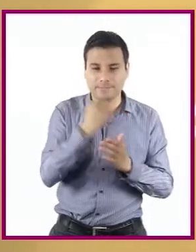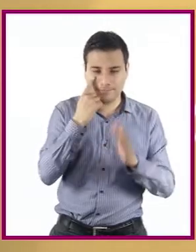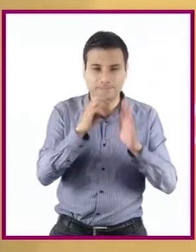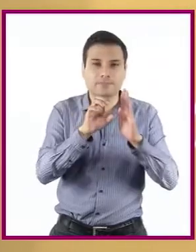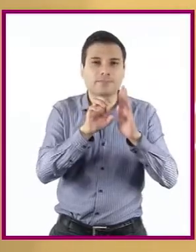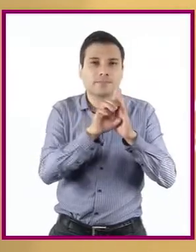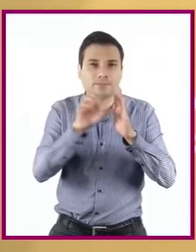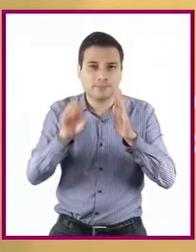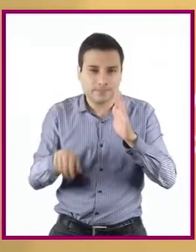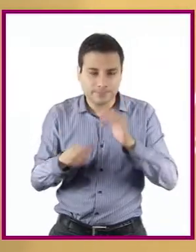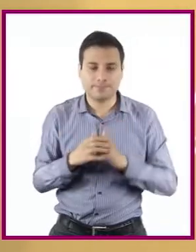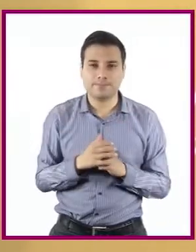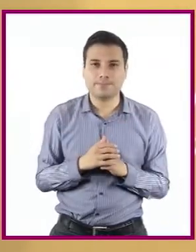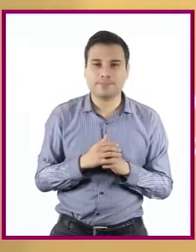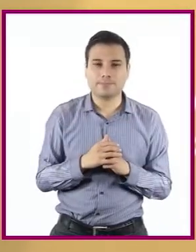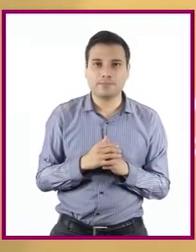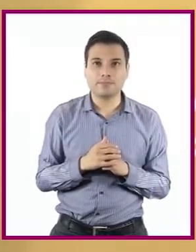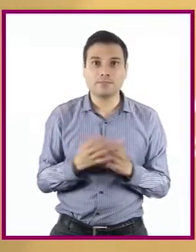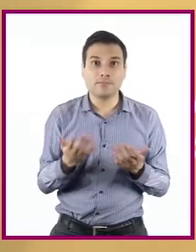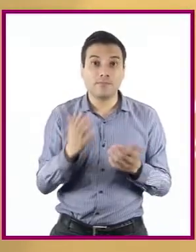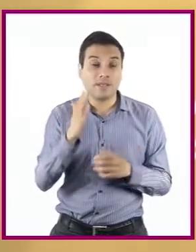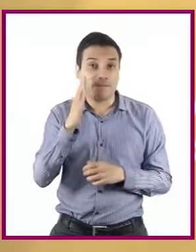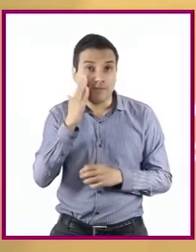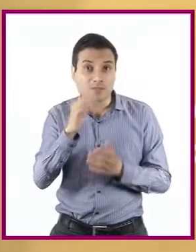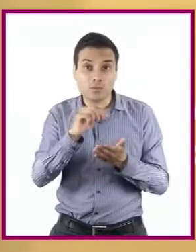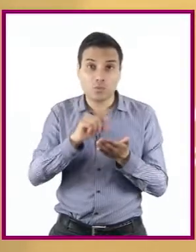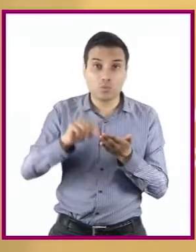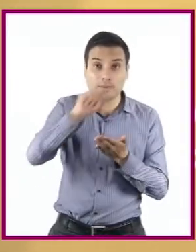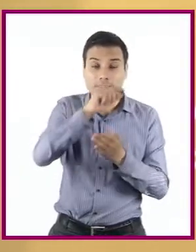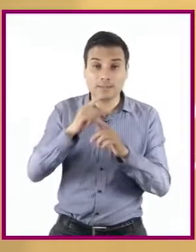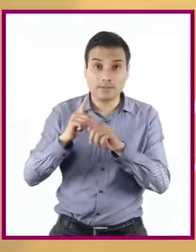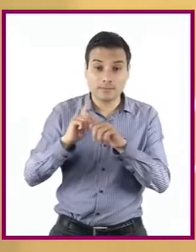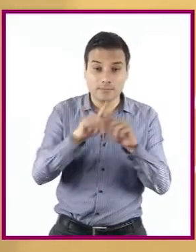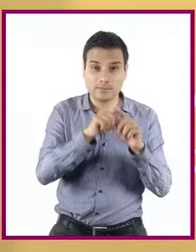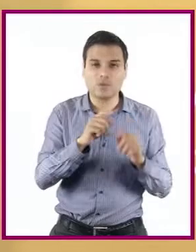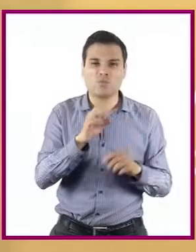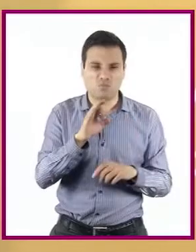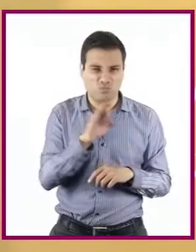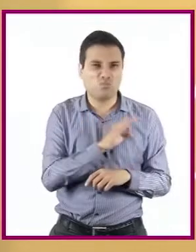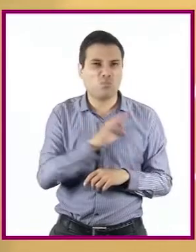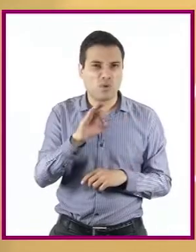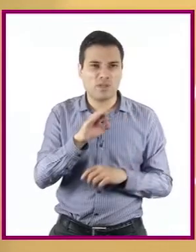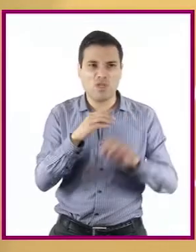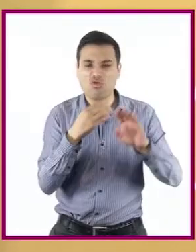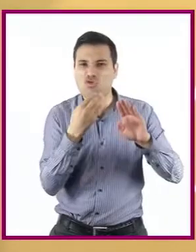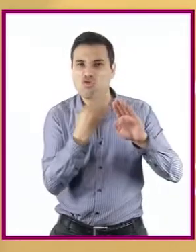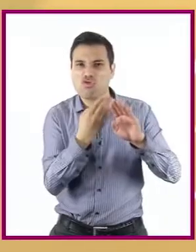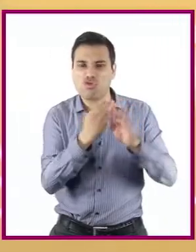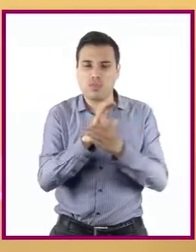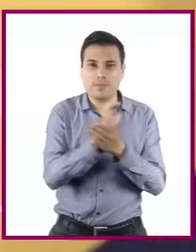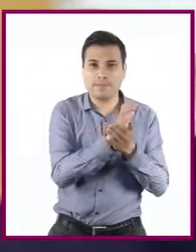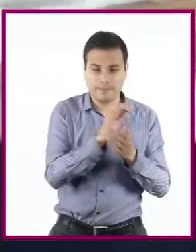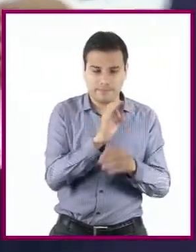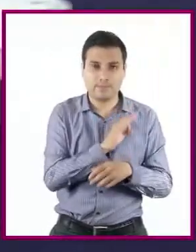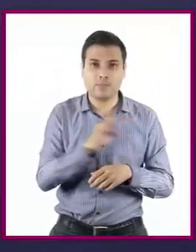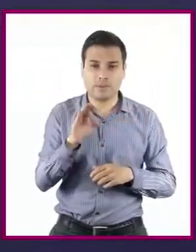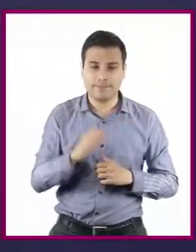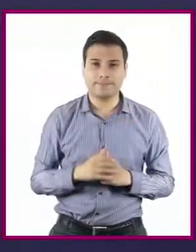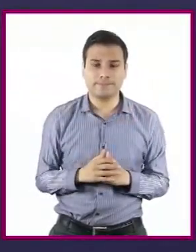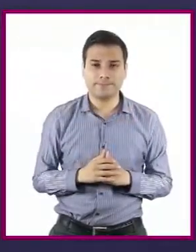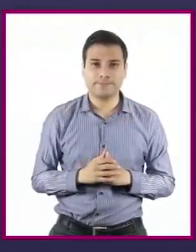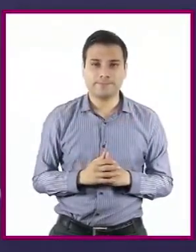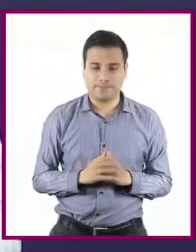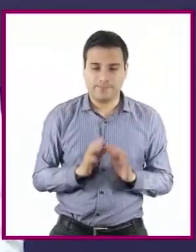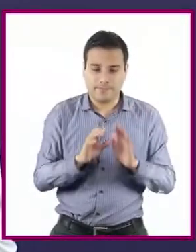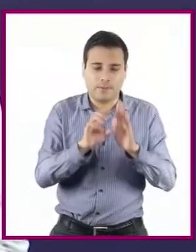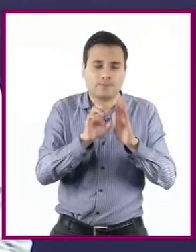en especial con el surgimiento de las redes sociales, se han dado otras maneras de discriminar y violentar a las personas. Pensemos